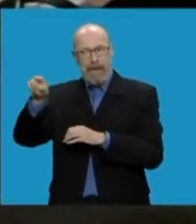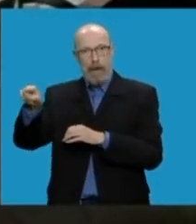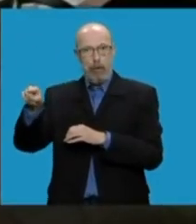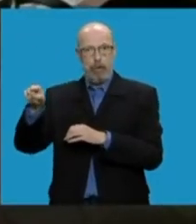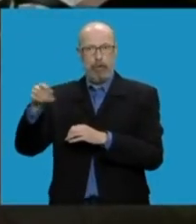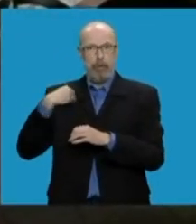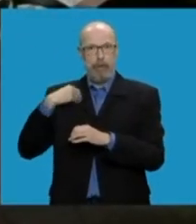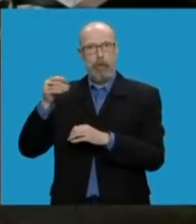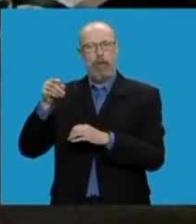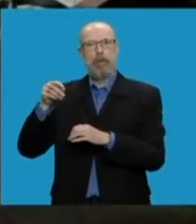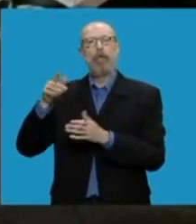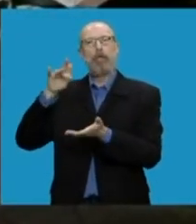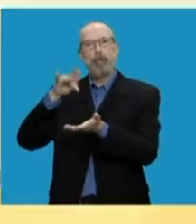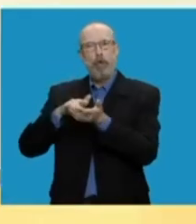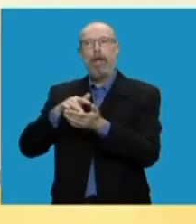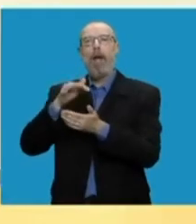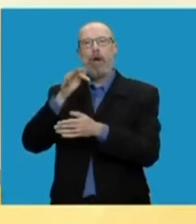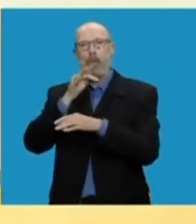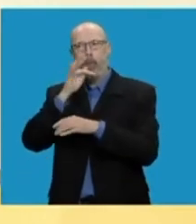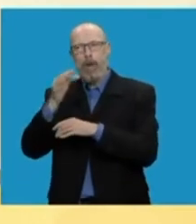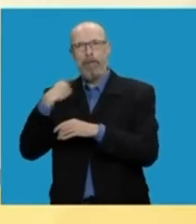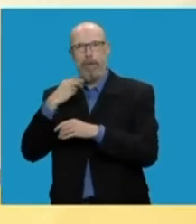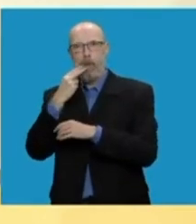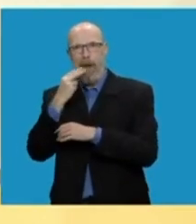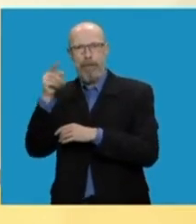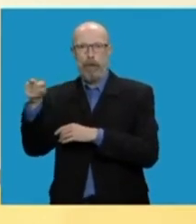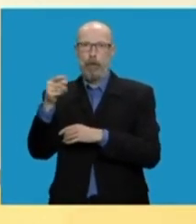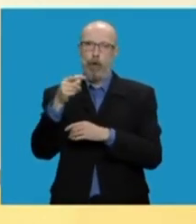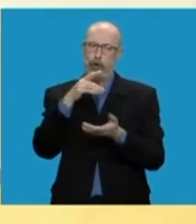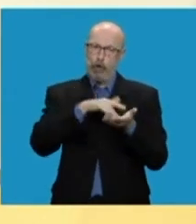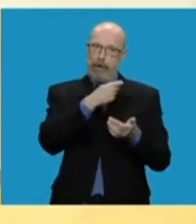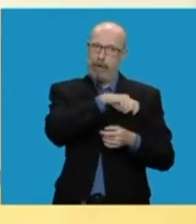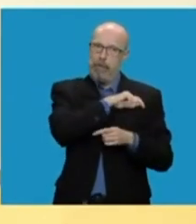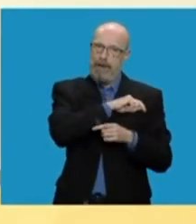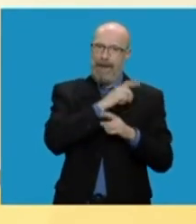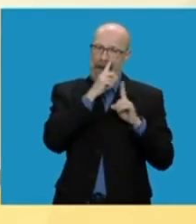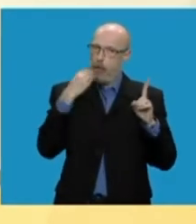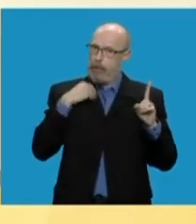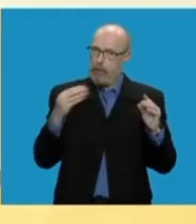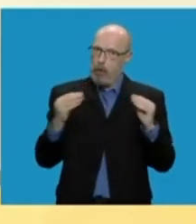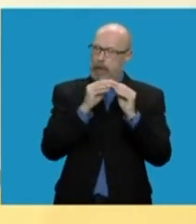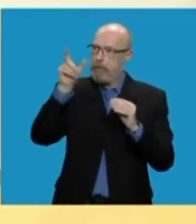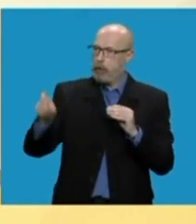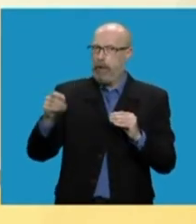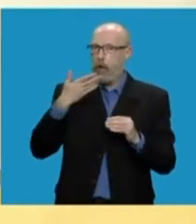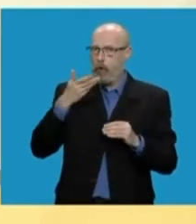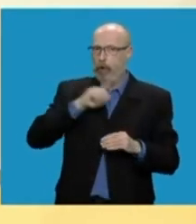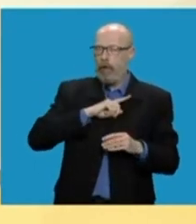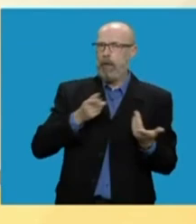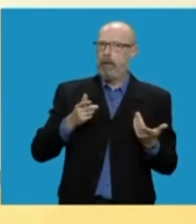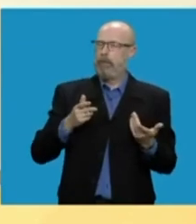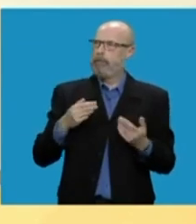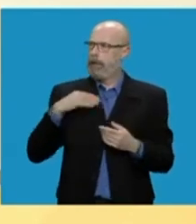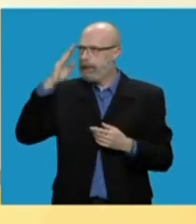árbitro en la Vuelta Ciclista a España ese mismo año. Y entonces me dijo, me saludó, claro, y el que me estaba tomando nota me dijo, pero